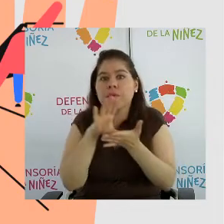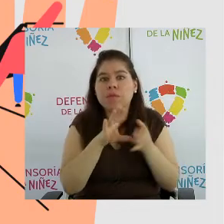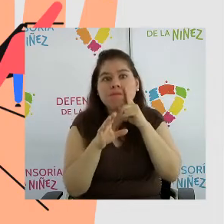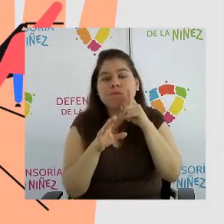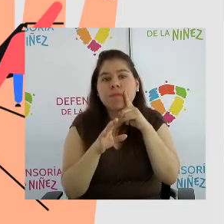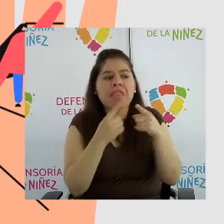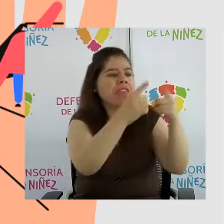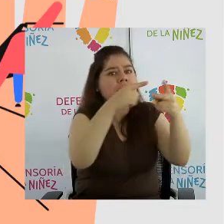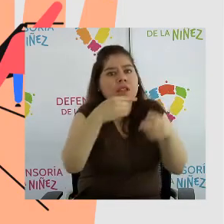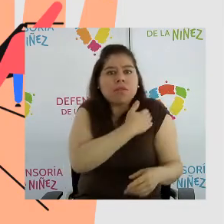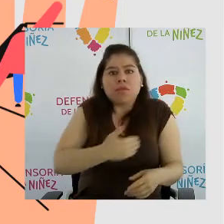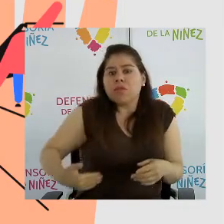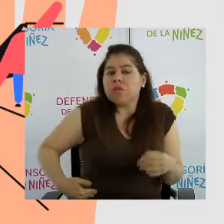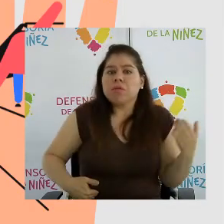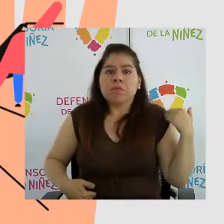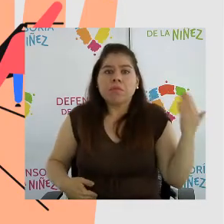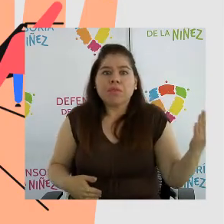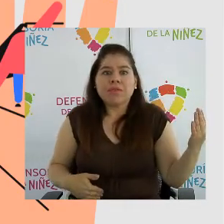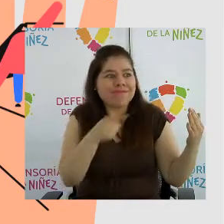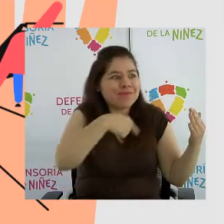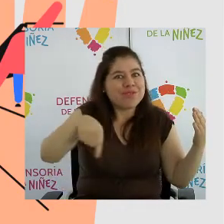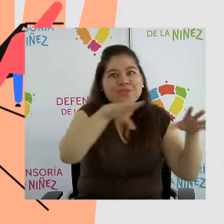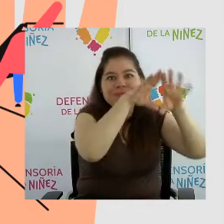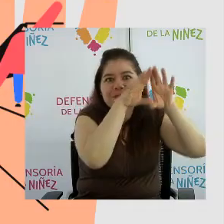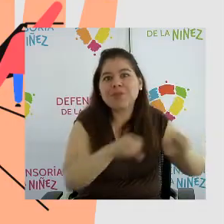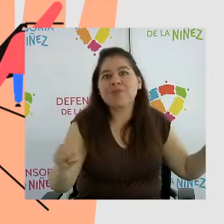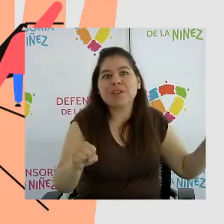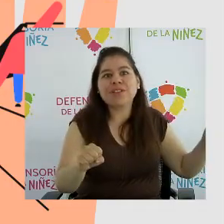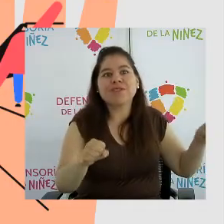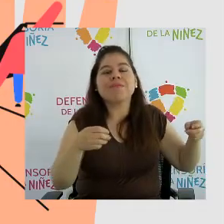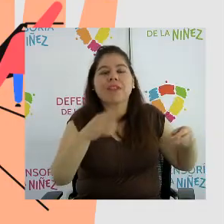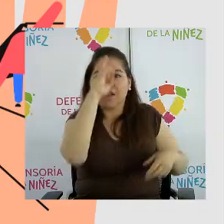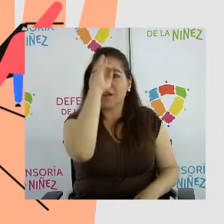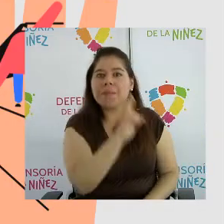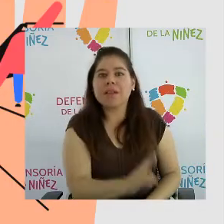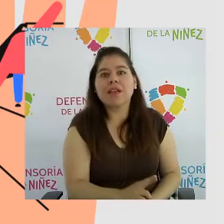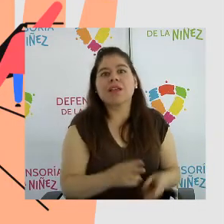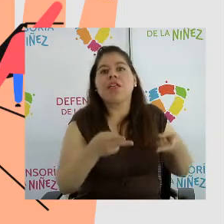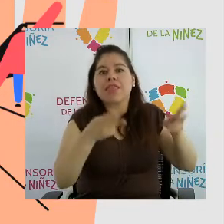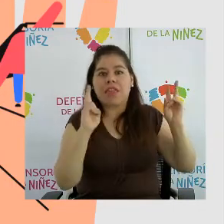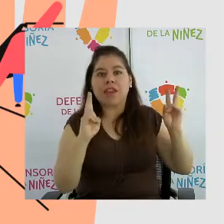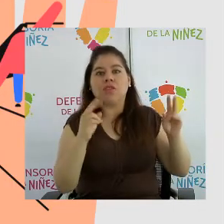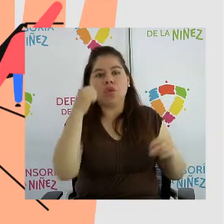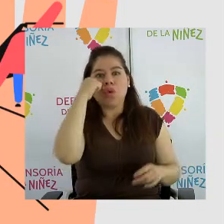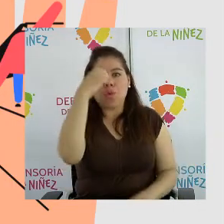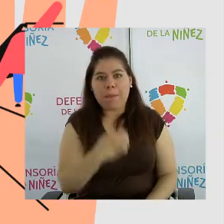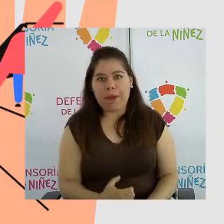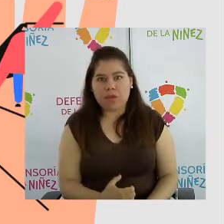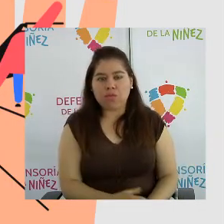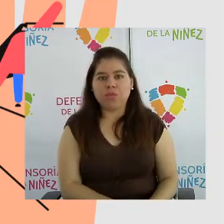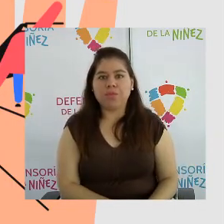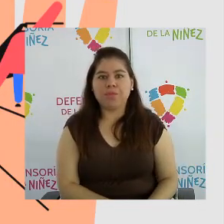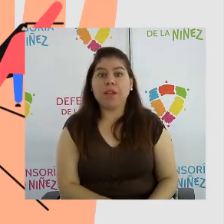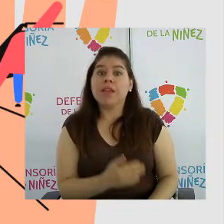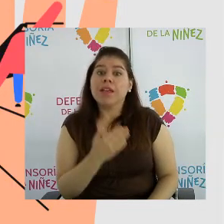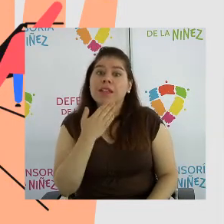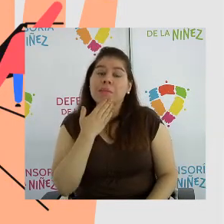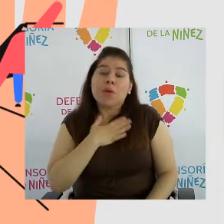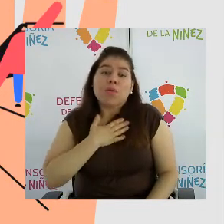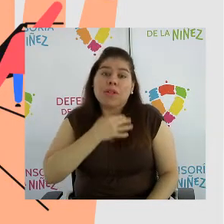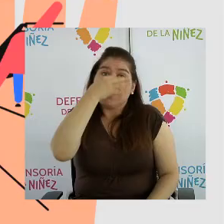los gobiernen, para efectos de respetar este derecho y estos derechos humanos. Me interesa relevar que los niños, niñas